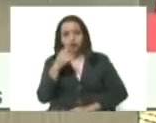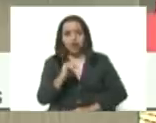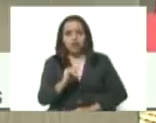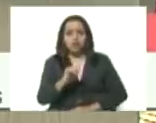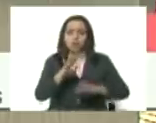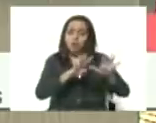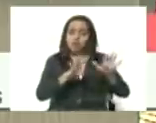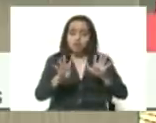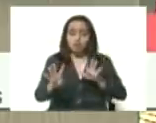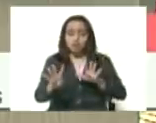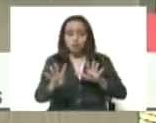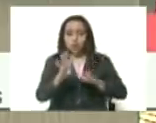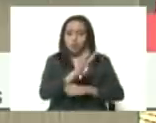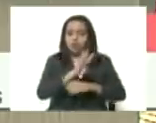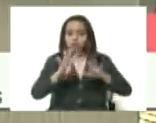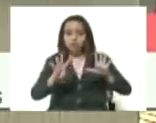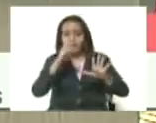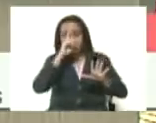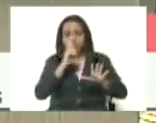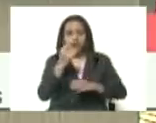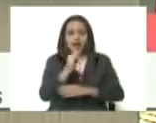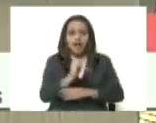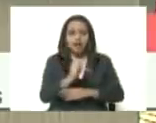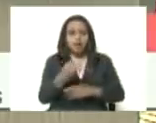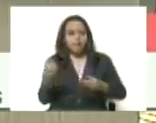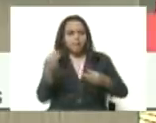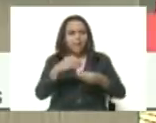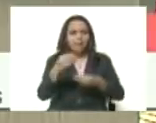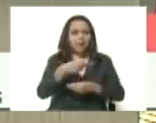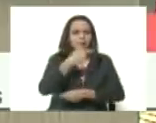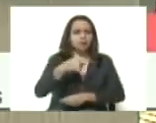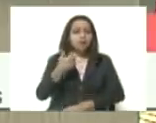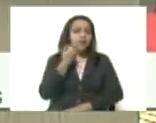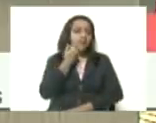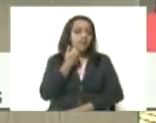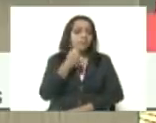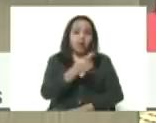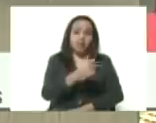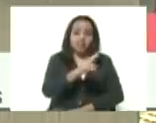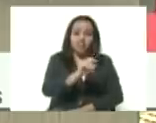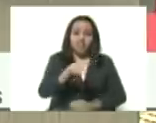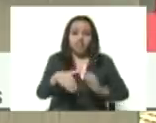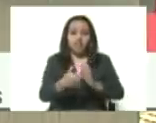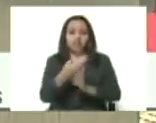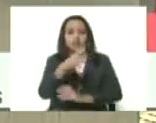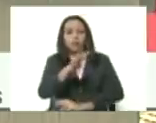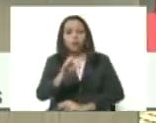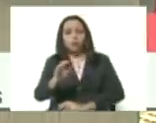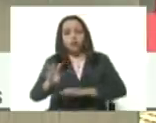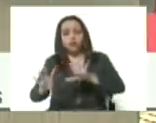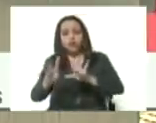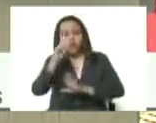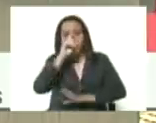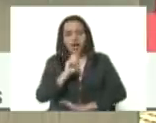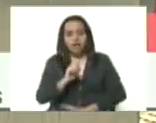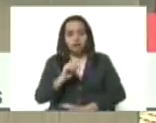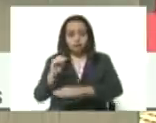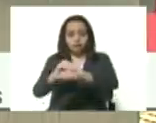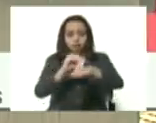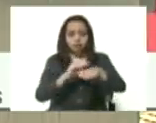49 años. Bueno, está concentrado el grueso de los casos en Venezuela. Hemos llamado a la juventud. Es